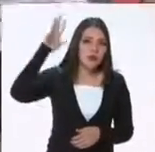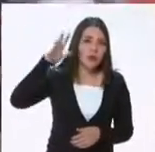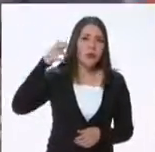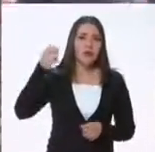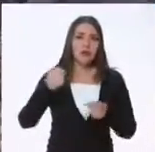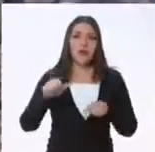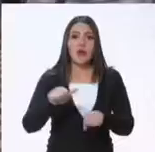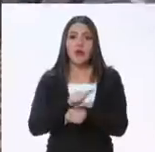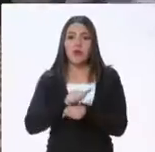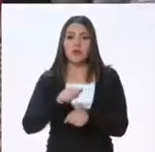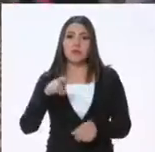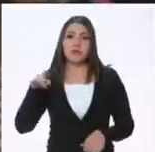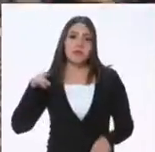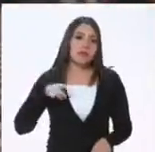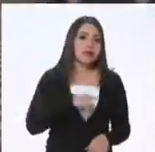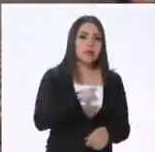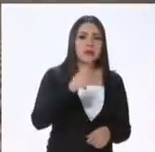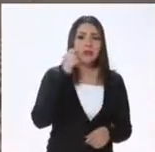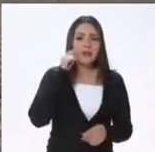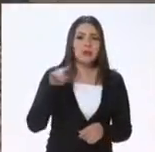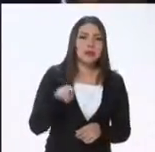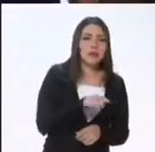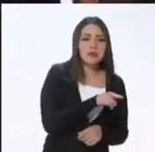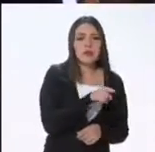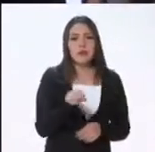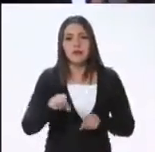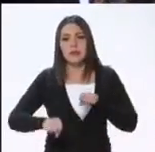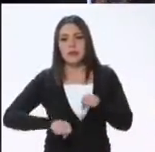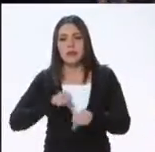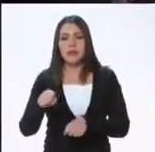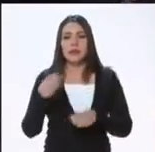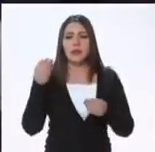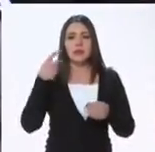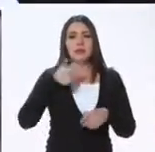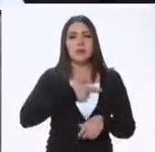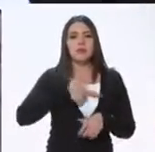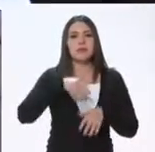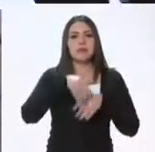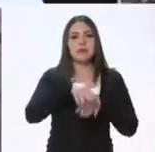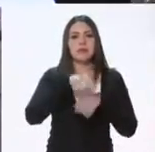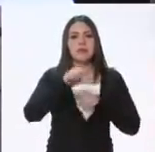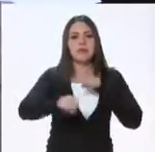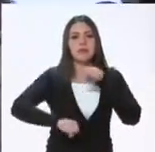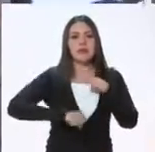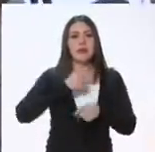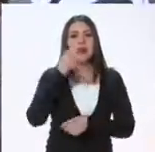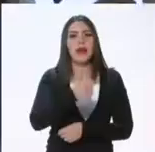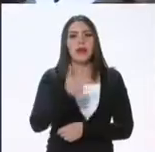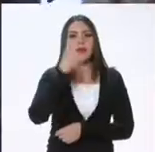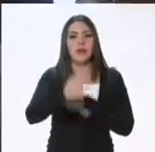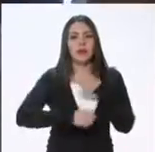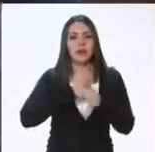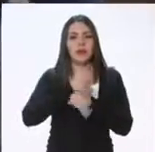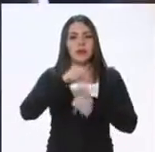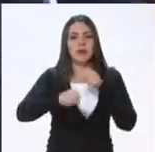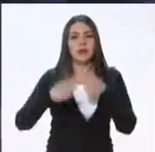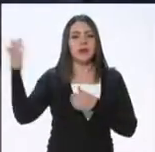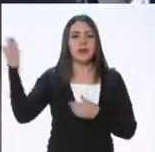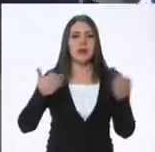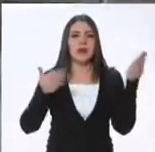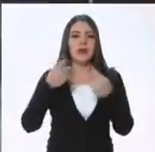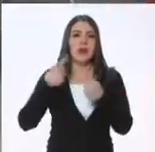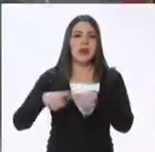y calles peligrosas, miles de peregrinos celebraron una edición más de la peregrinación anual de ciclistas procedentes de varios